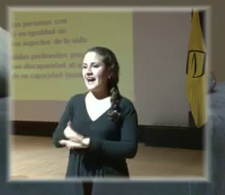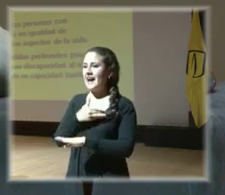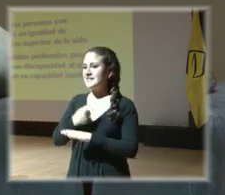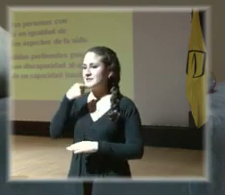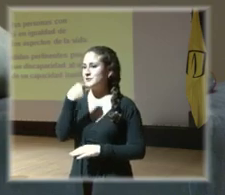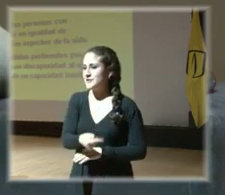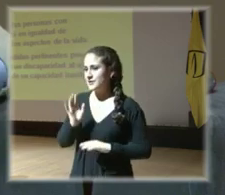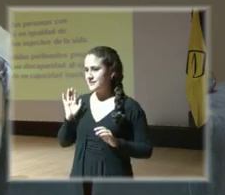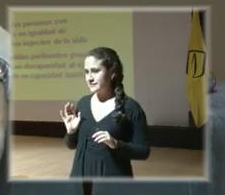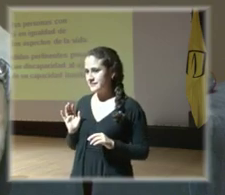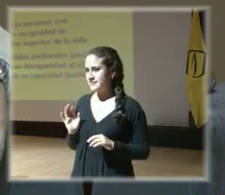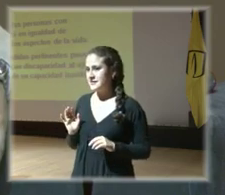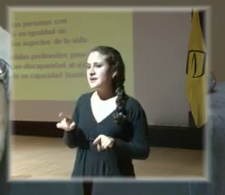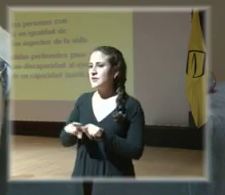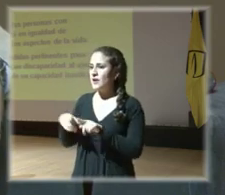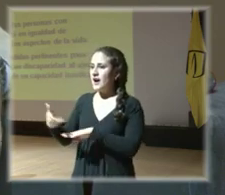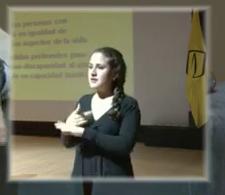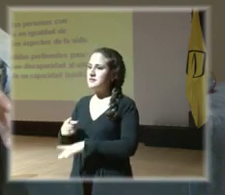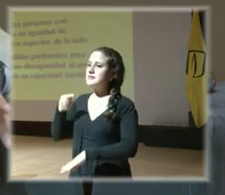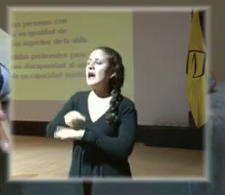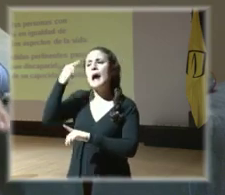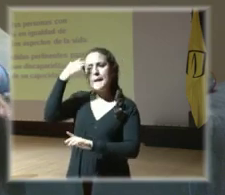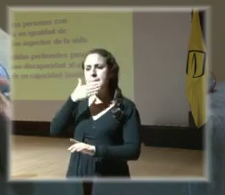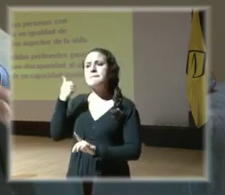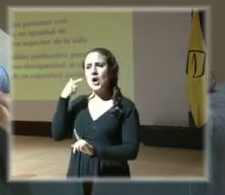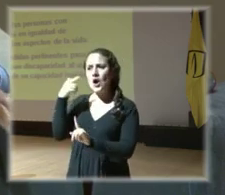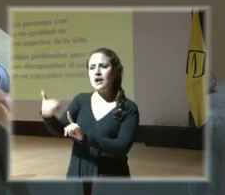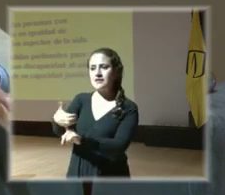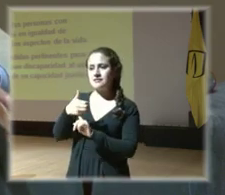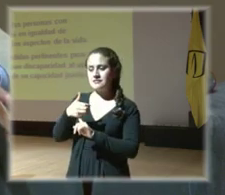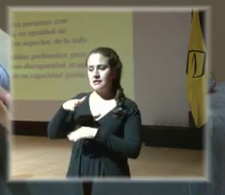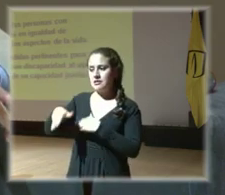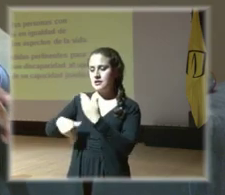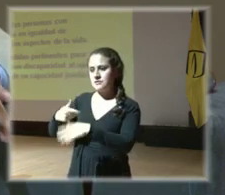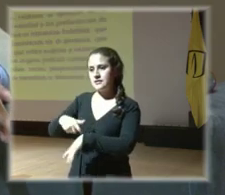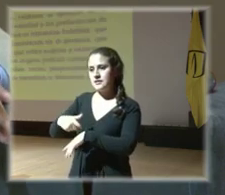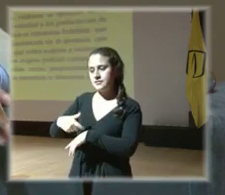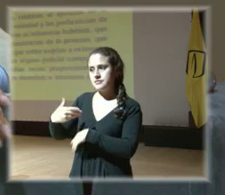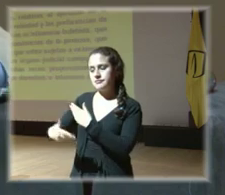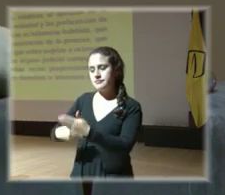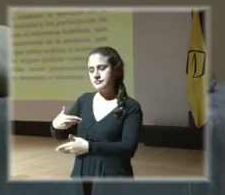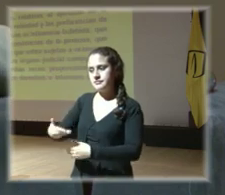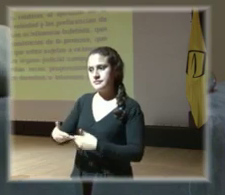esta idea de que era mejor para él, pero cuando